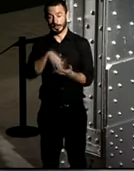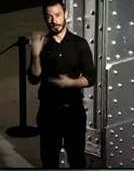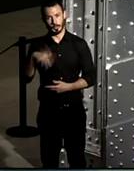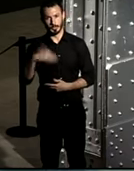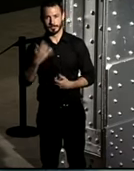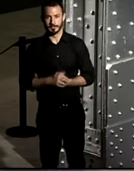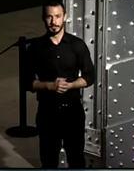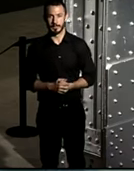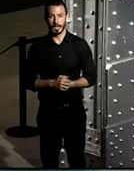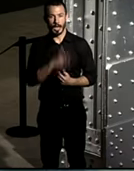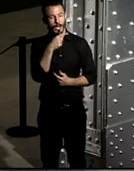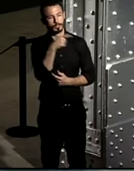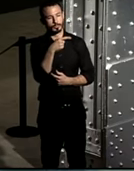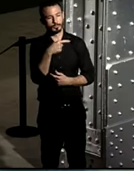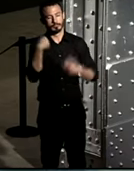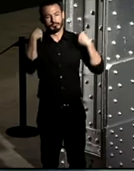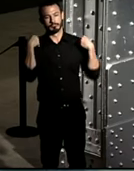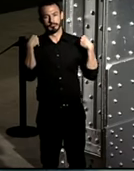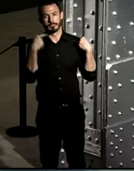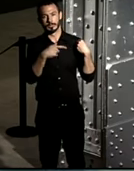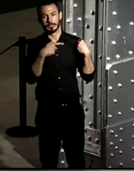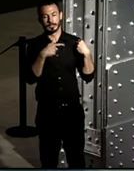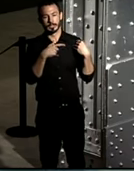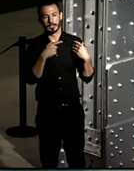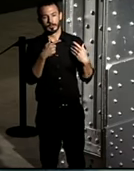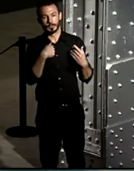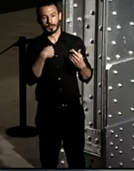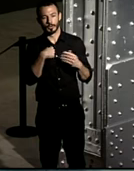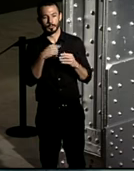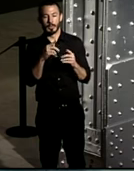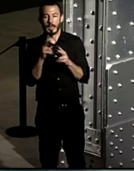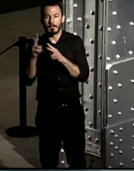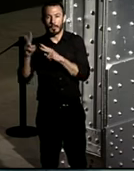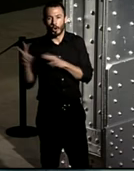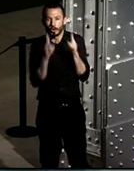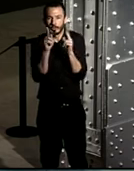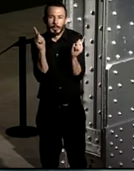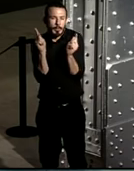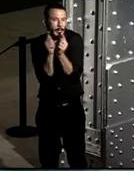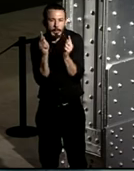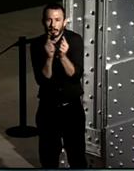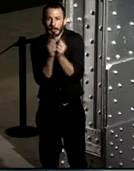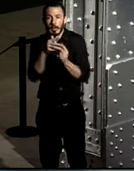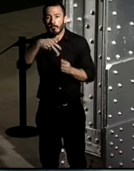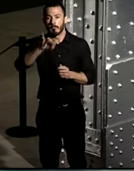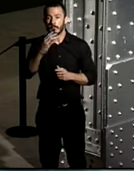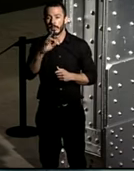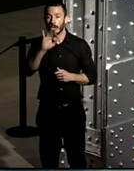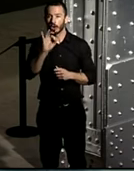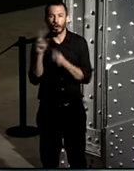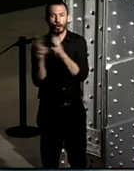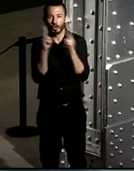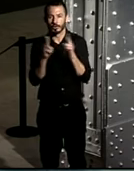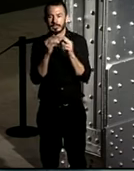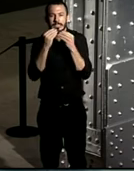ahora te dedicas a lo que yo podría llamar es que son microcortos. Son unas historias muy